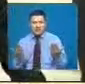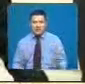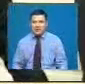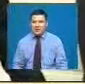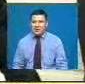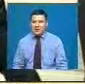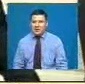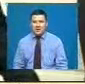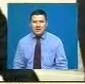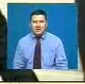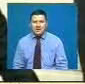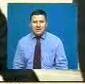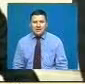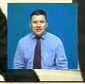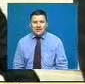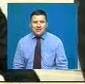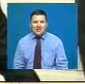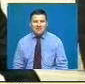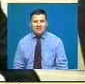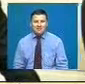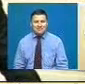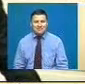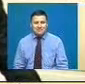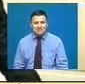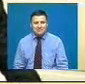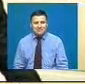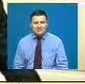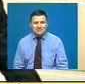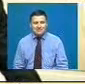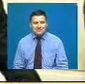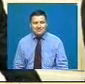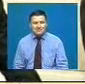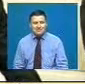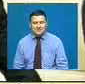enfrentando estas aguas un poco más turbulentas de la economía mundial.